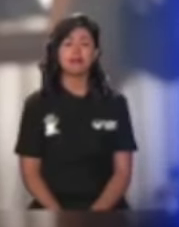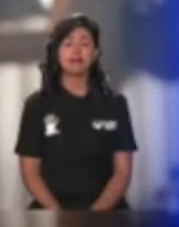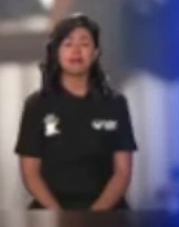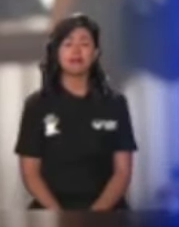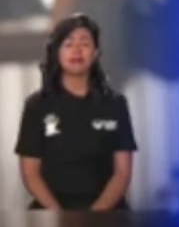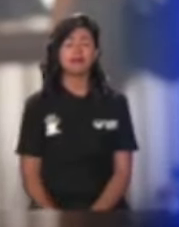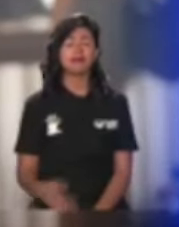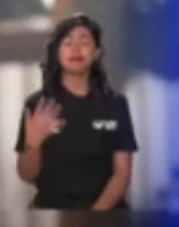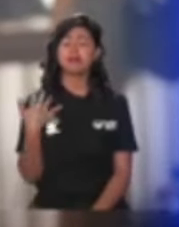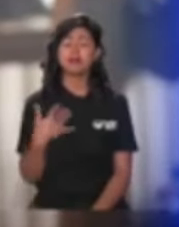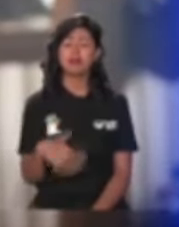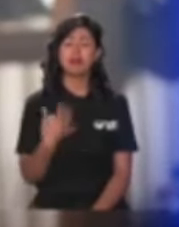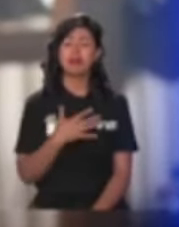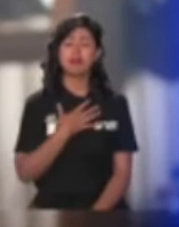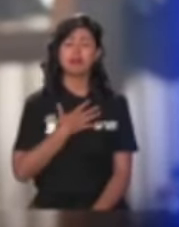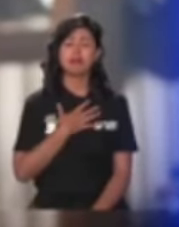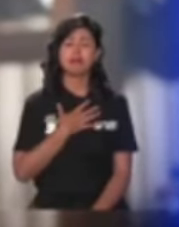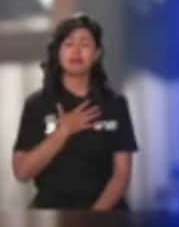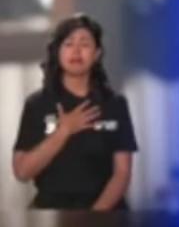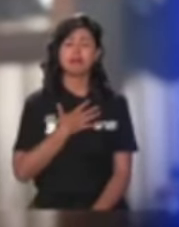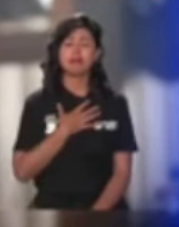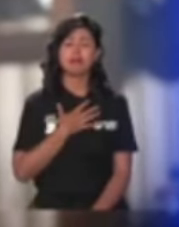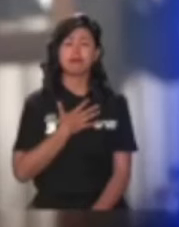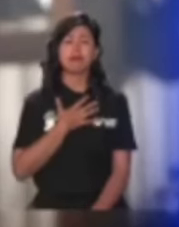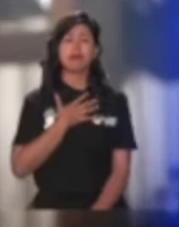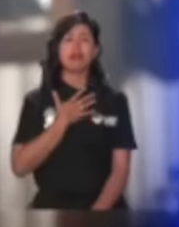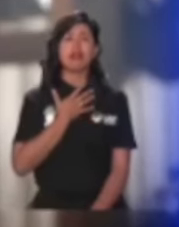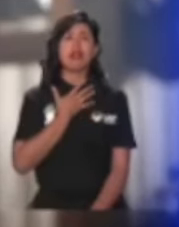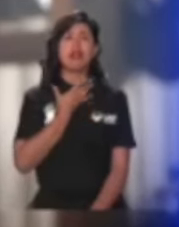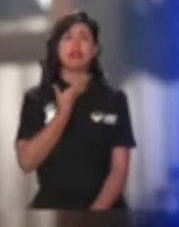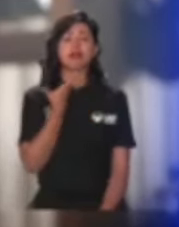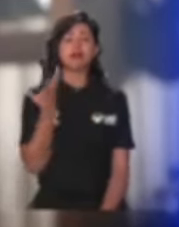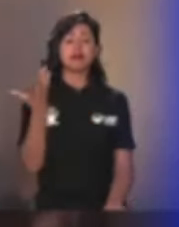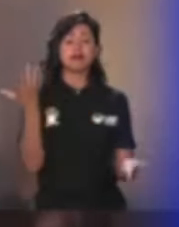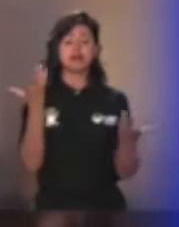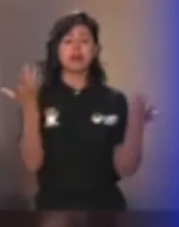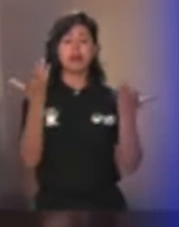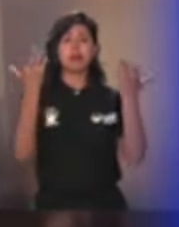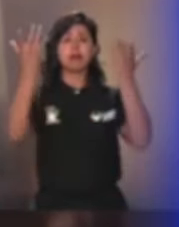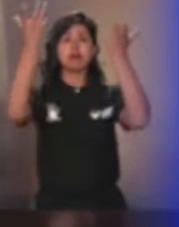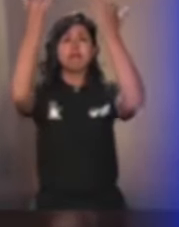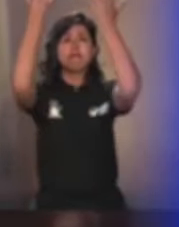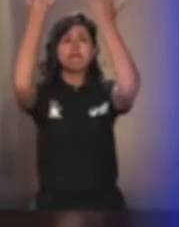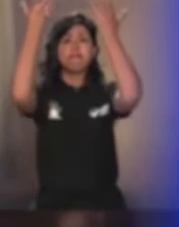Oh, y fue un... Es como que se le hubiese caído a uno aquí un pedazo de cemento.